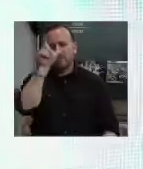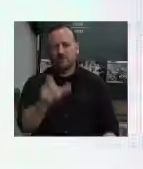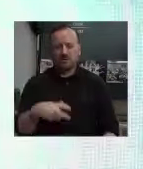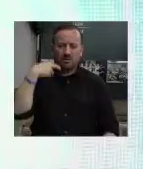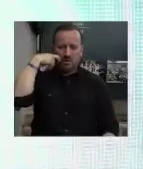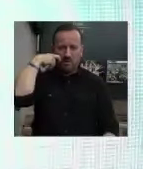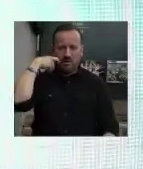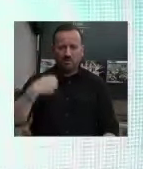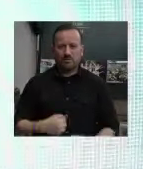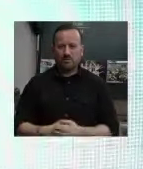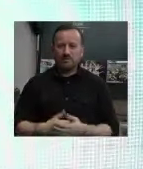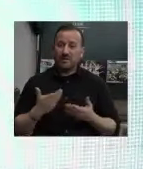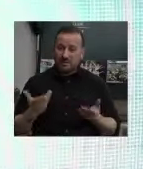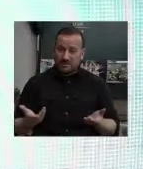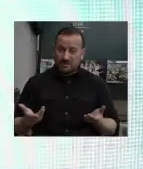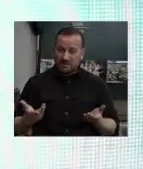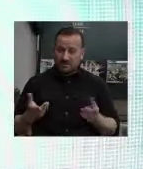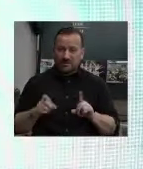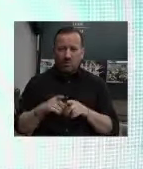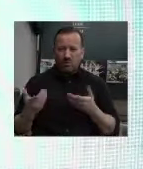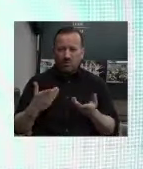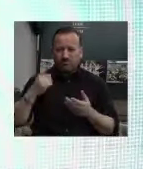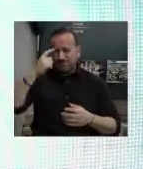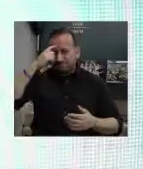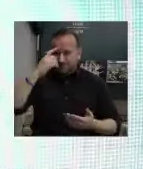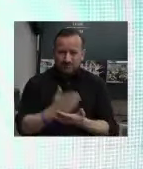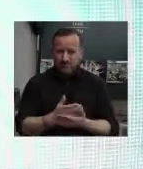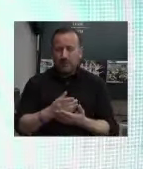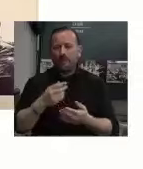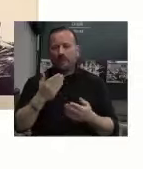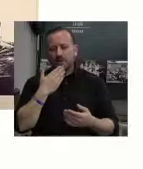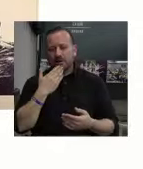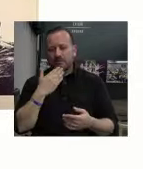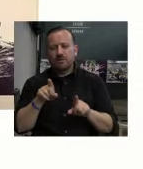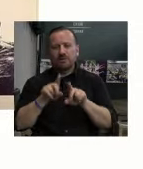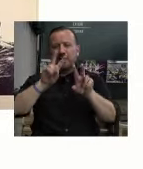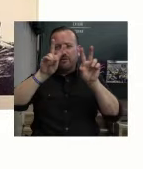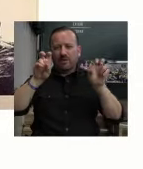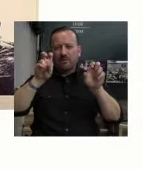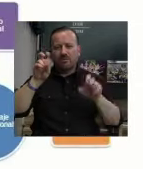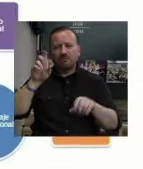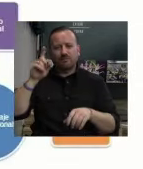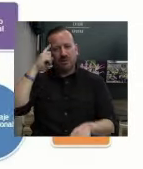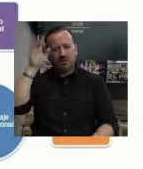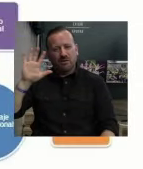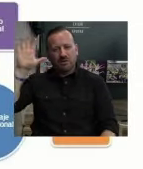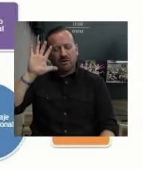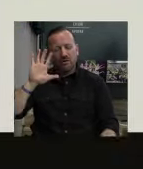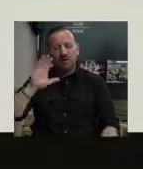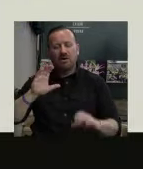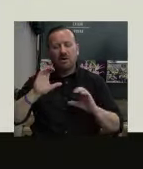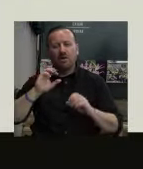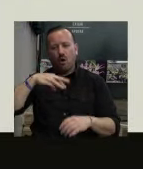humana Y eso se resuelve en la teoría también de la moral del juicio